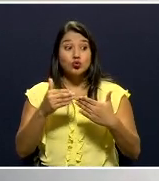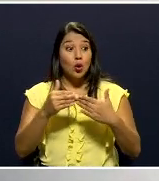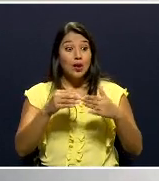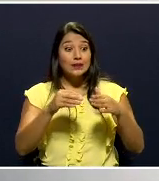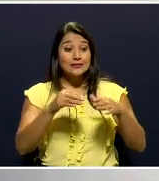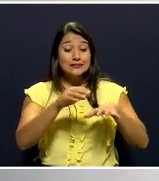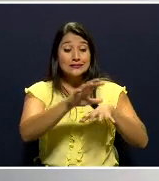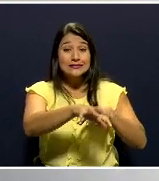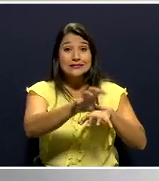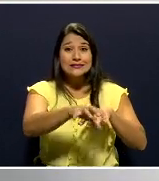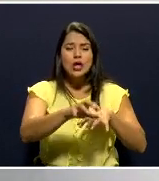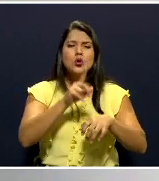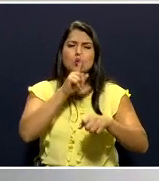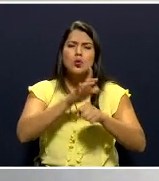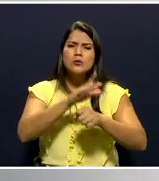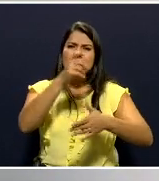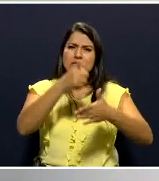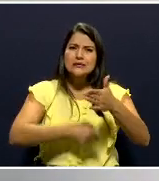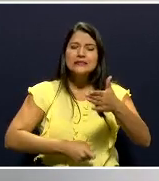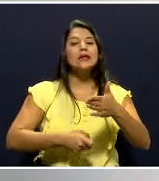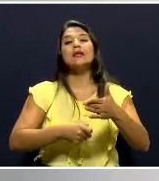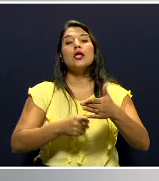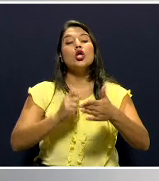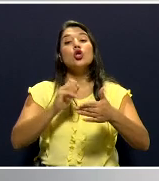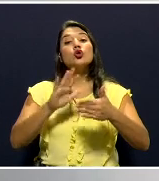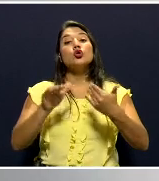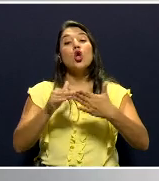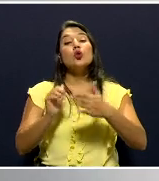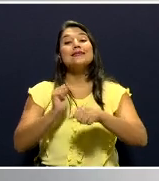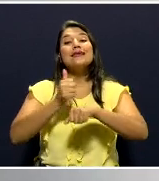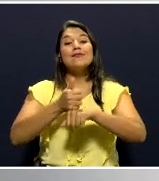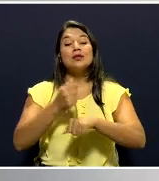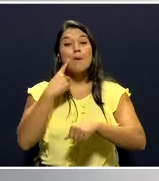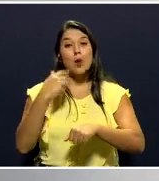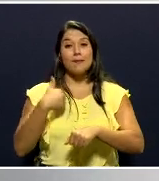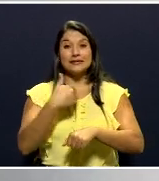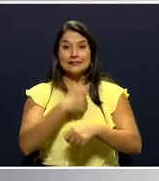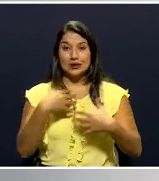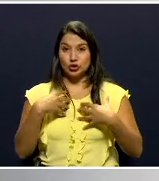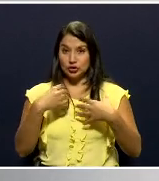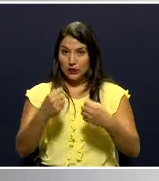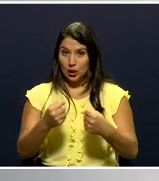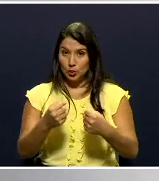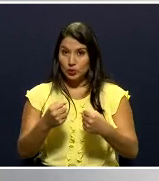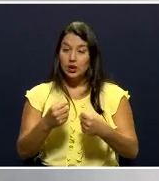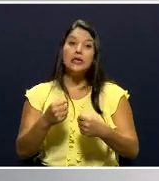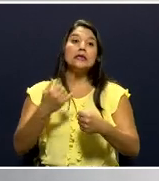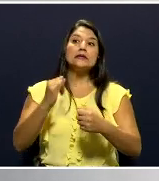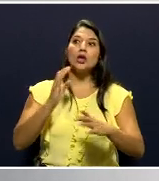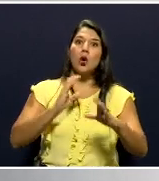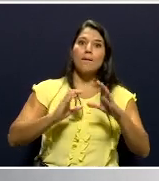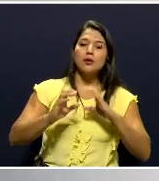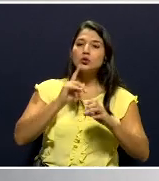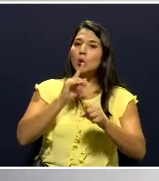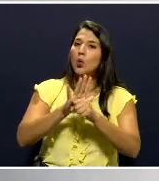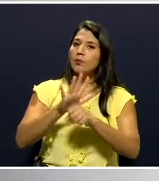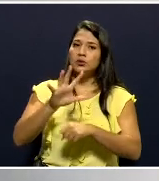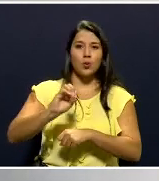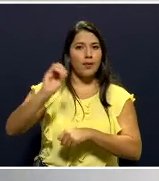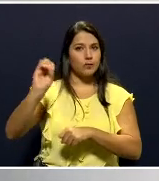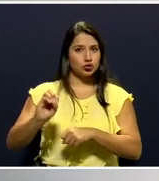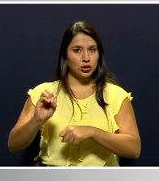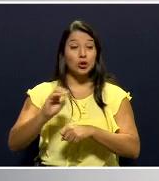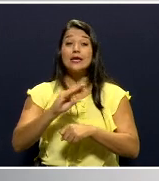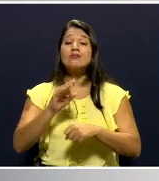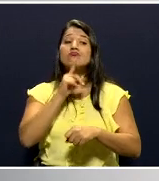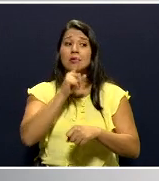Ministerio de Salud en cuanto al aforo, la capacidad máxima en cada local y también los cierres para el caso de bares, discotecas y casinos.